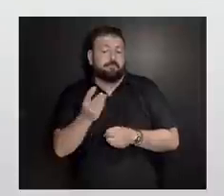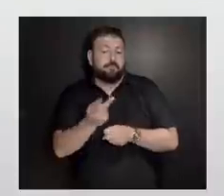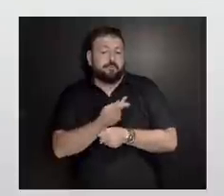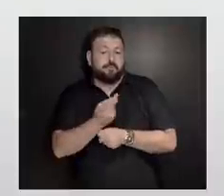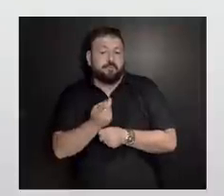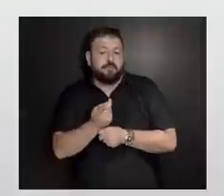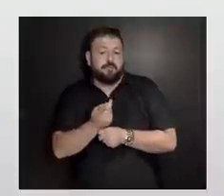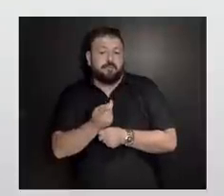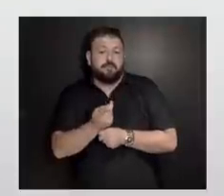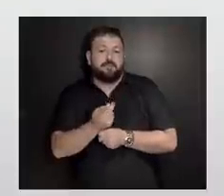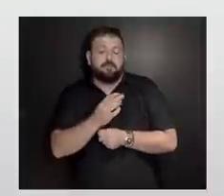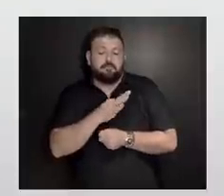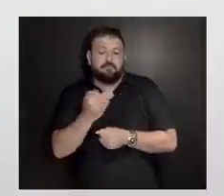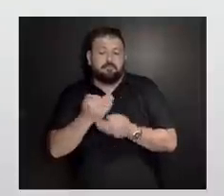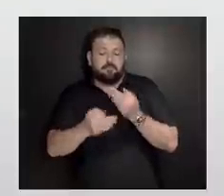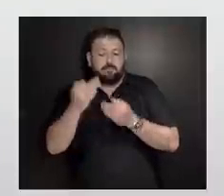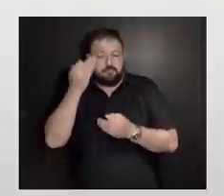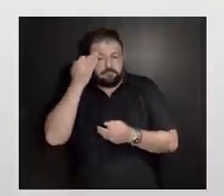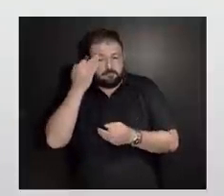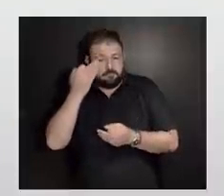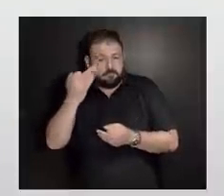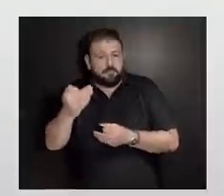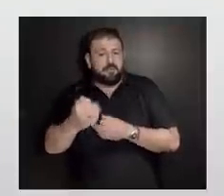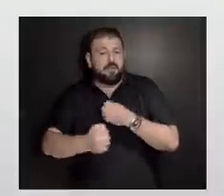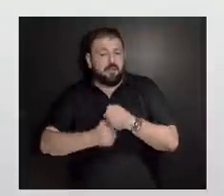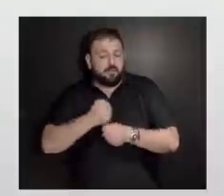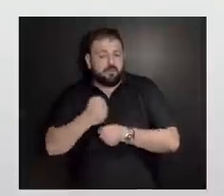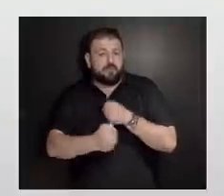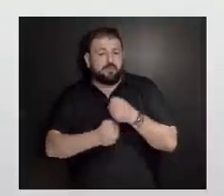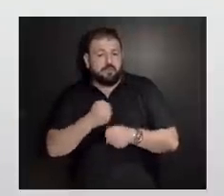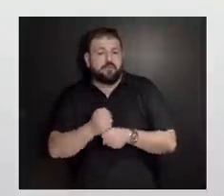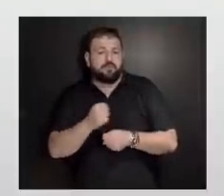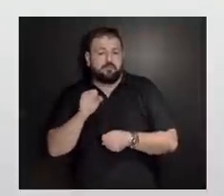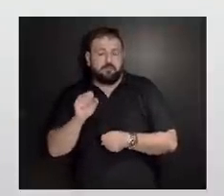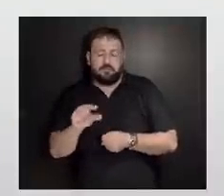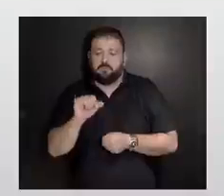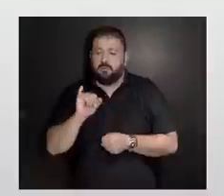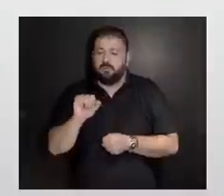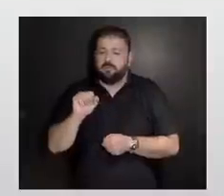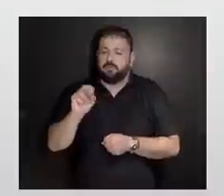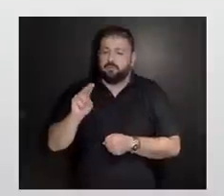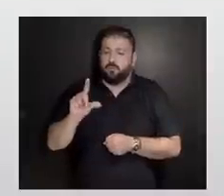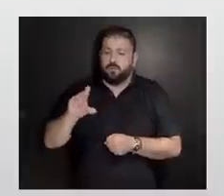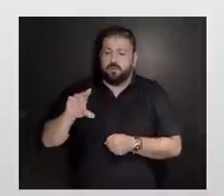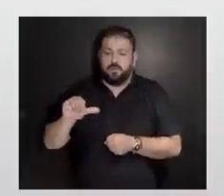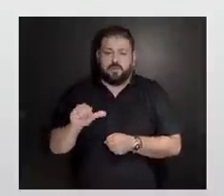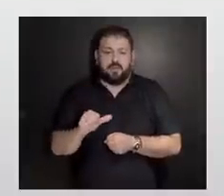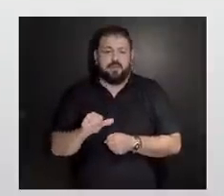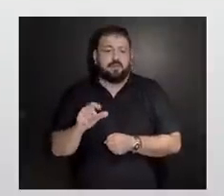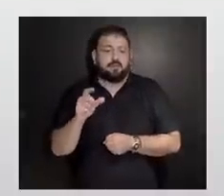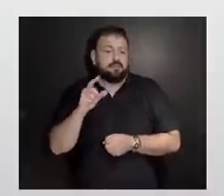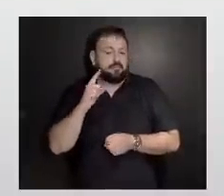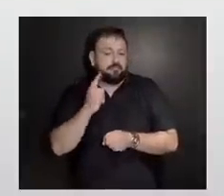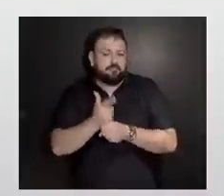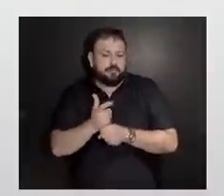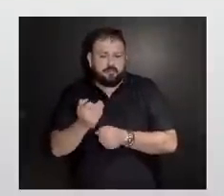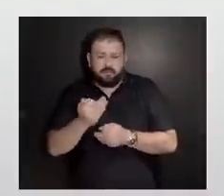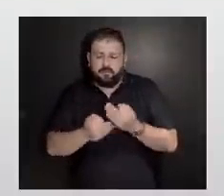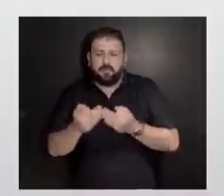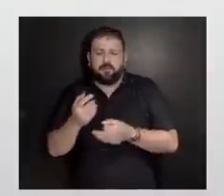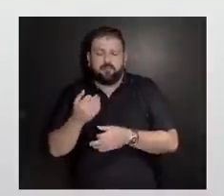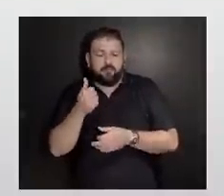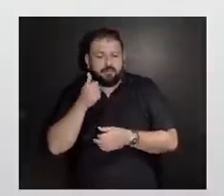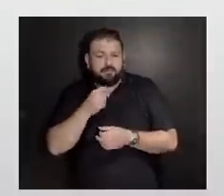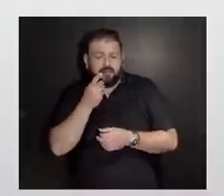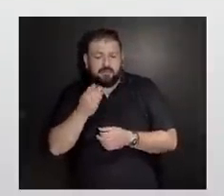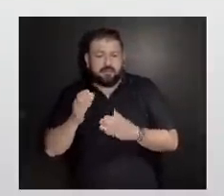eh, pues a lo largo de los años de la secreción de insulina. Lo primero es que vamos a encontrar una resistencia a la insulina, es